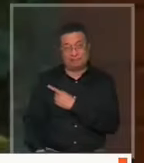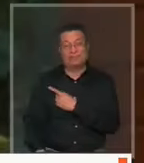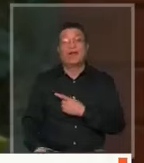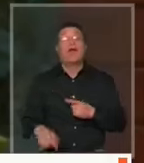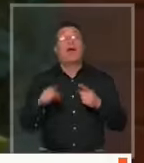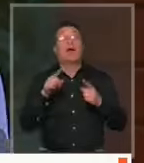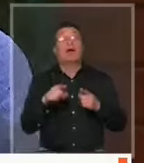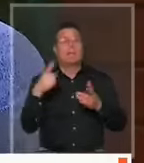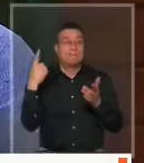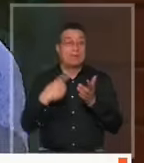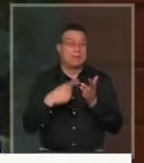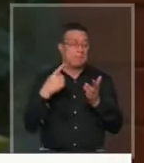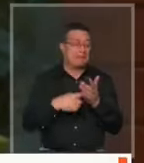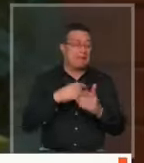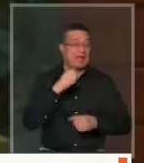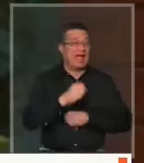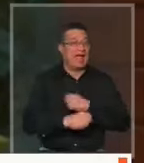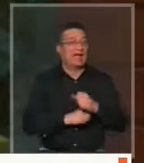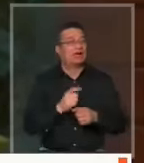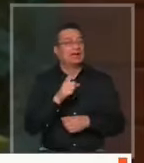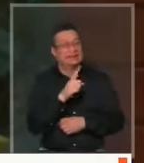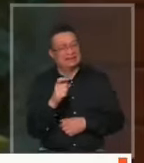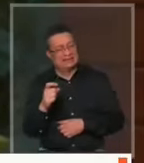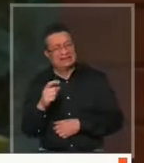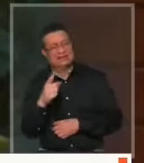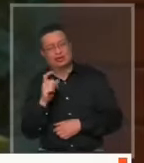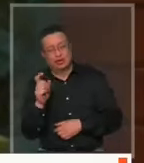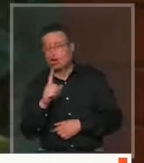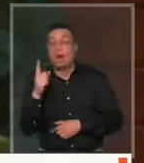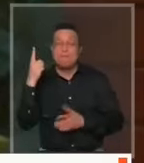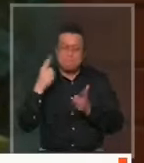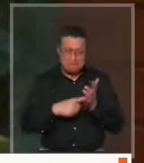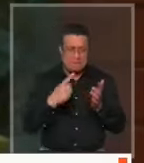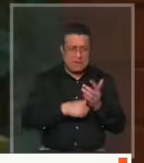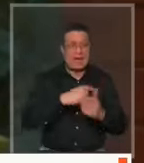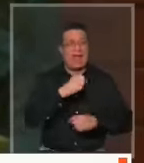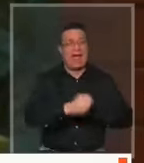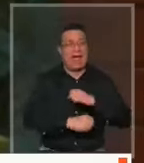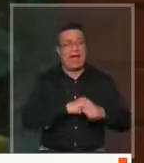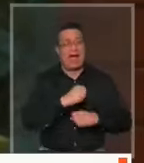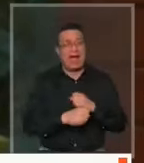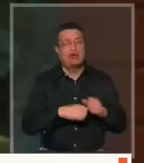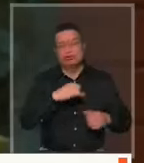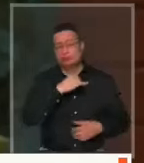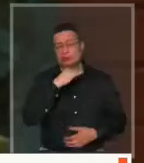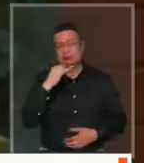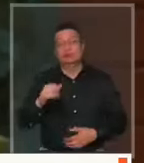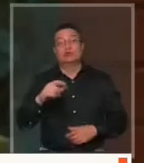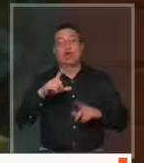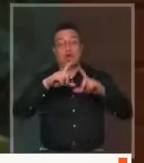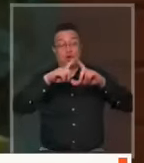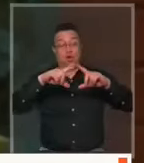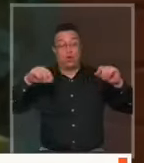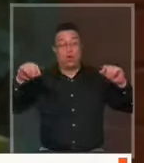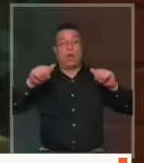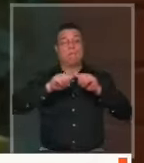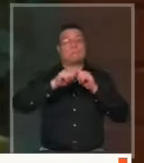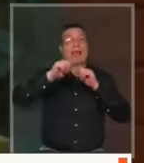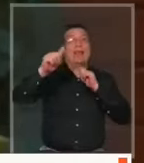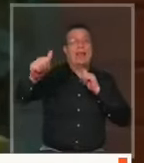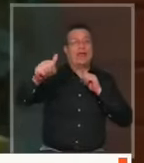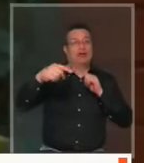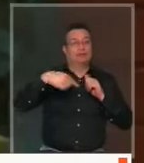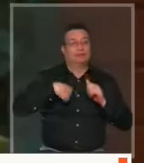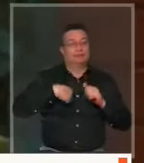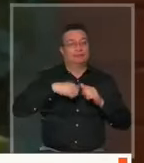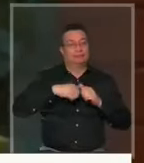transcurso de miles de años, miles, no cientos ni decenas de años, miles de años, la luna va a estar más lejos de nosotros y